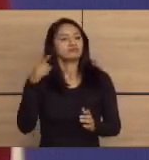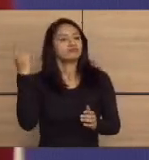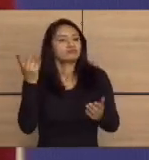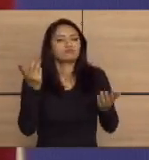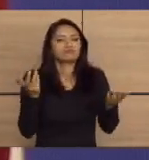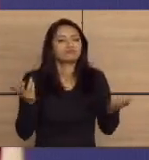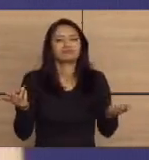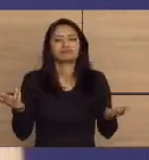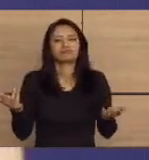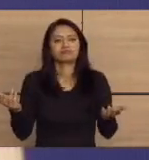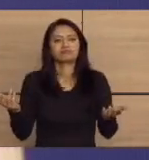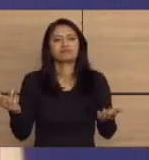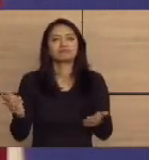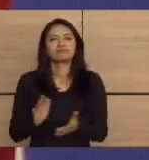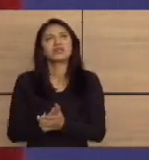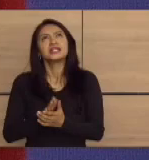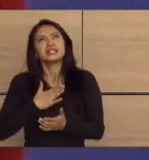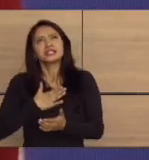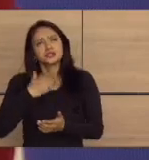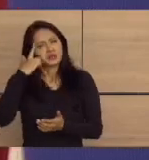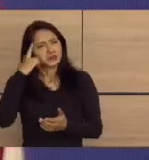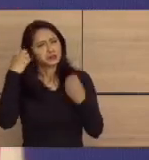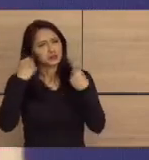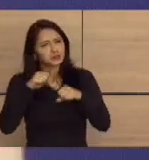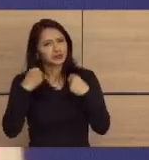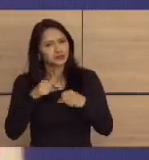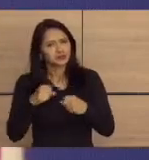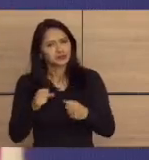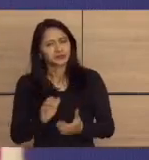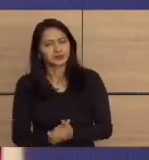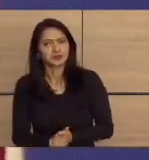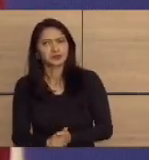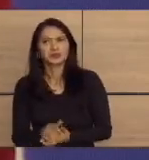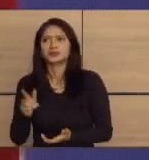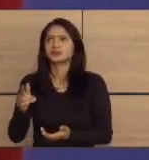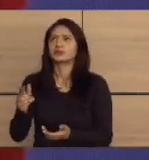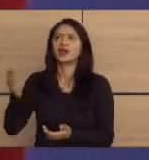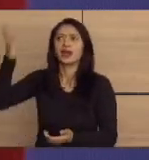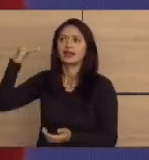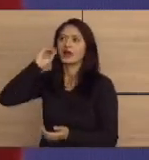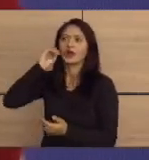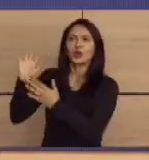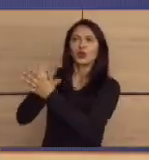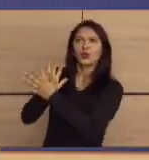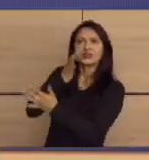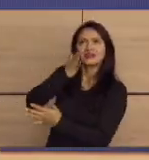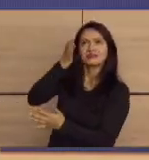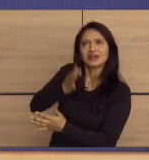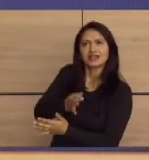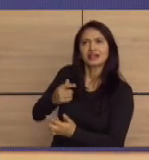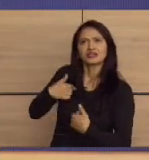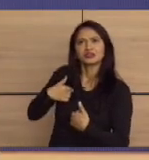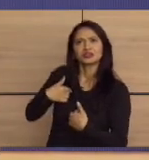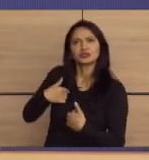relacionar. A mí me preocupa mucho, así como me preocupa la fuente de los abuelos solamente, como me preocupa